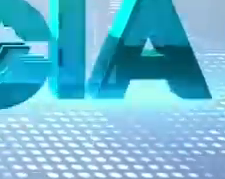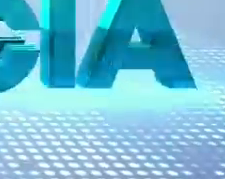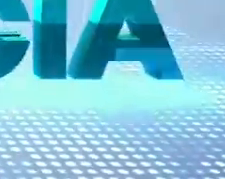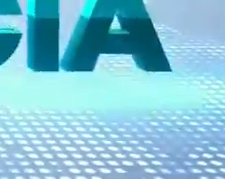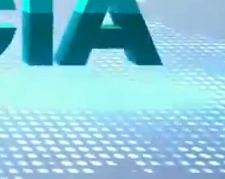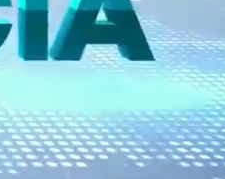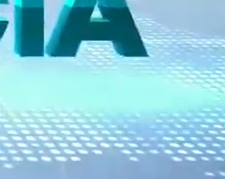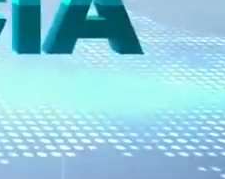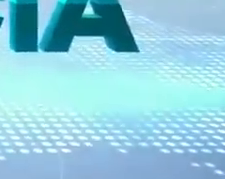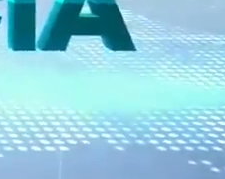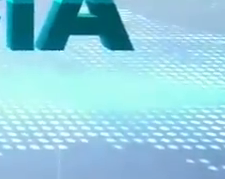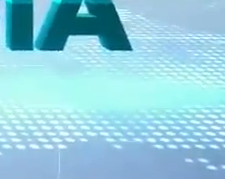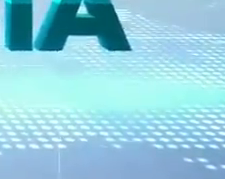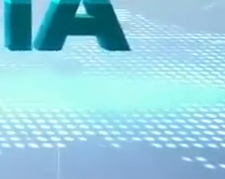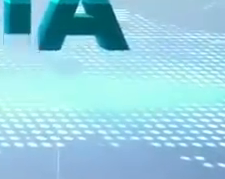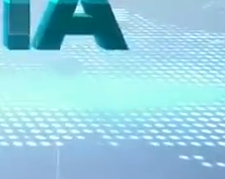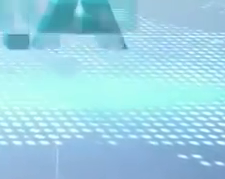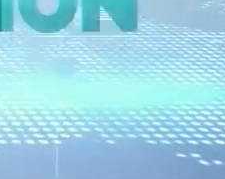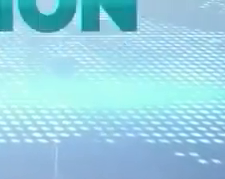sí